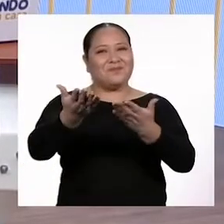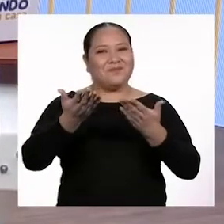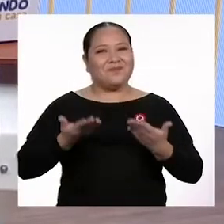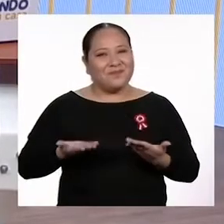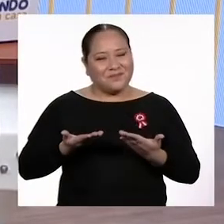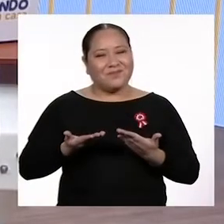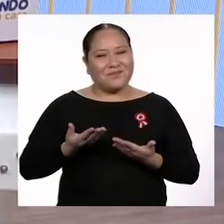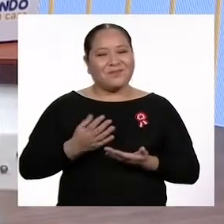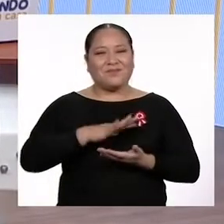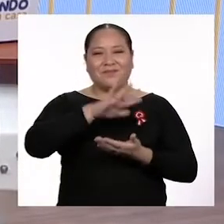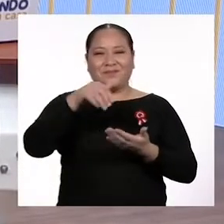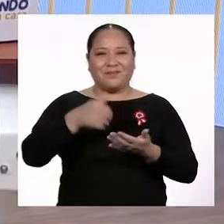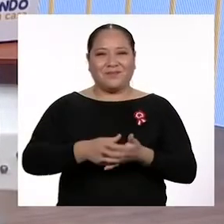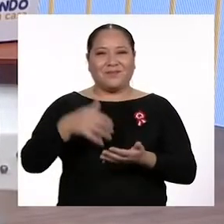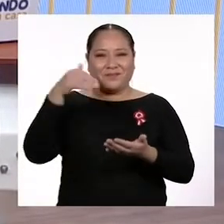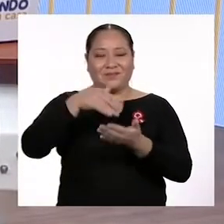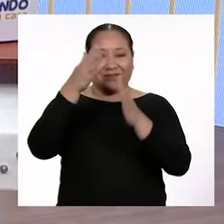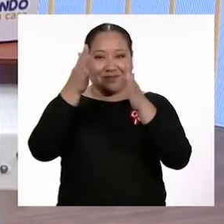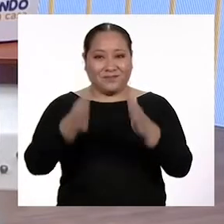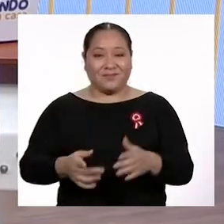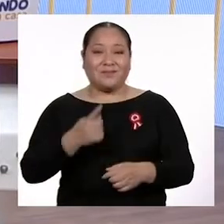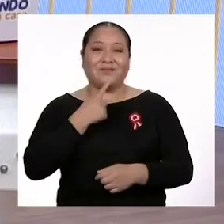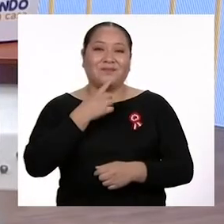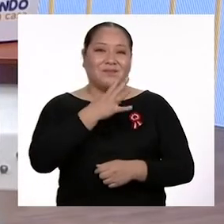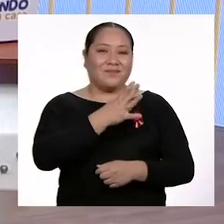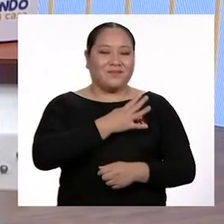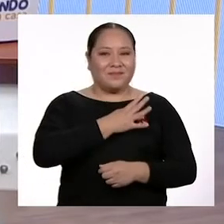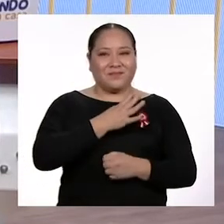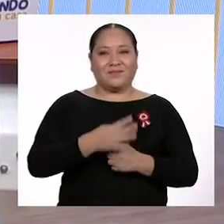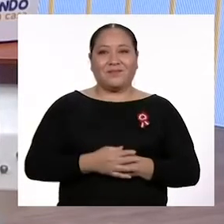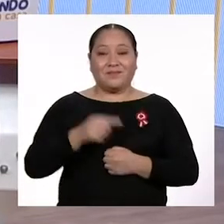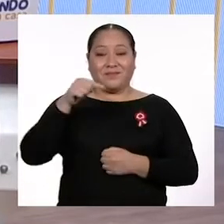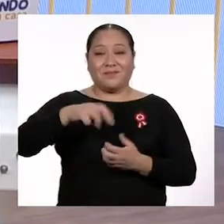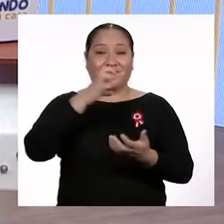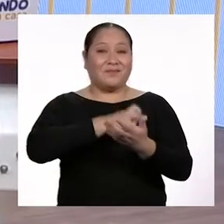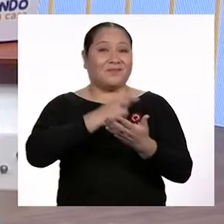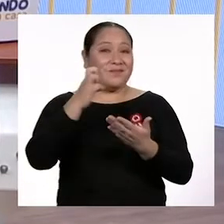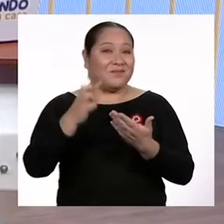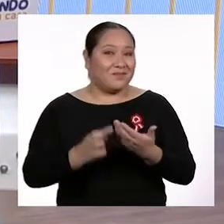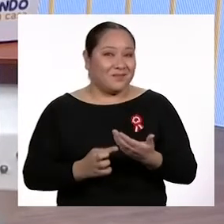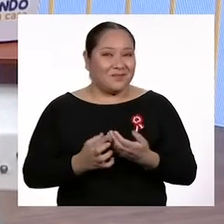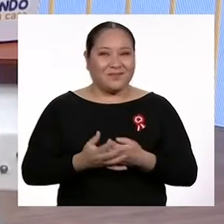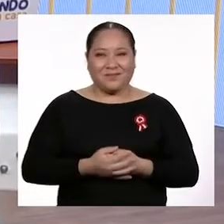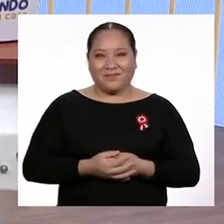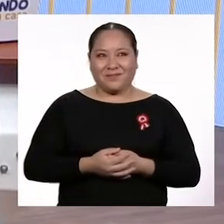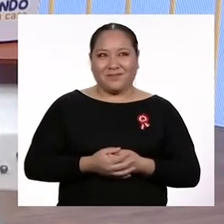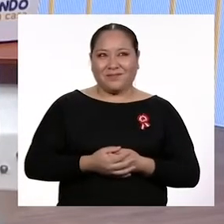Bienvenidas y bienvenidos estudiantes de cuarto de secundaria a su programa.